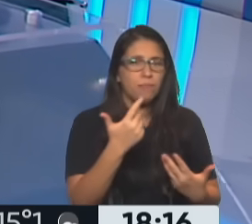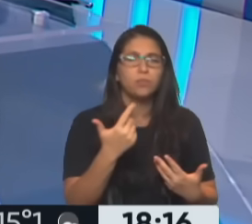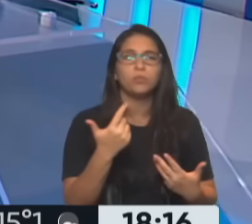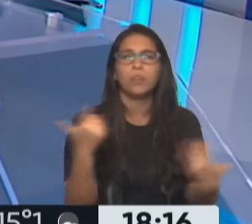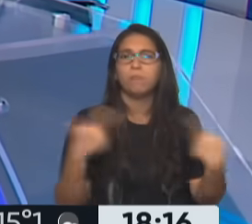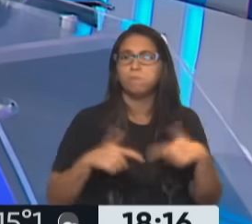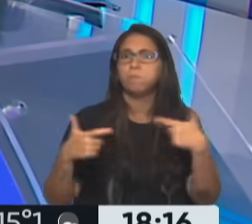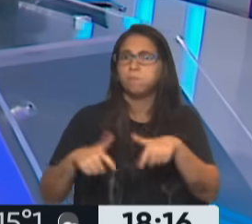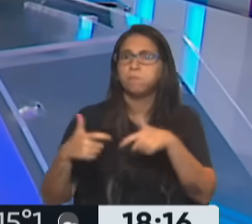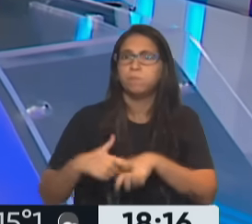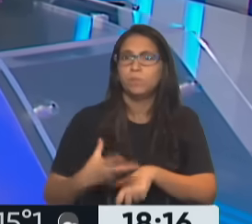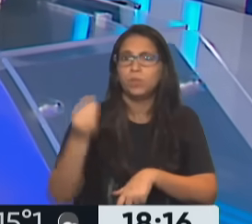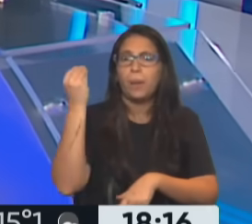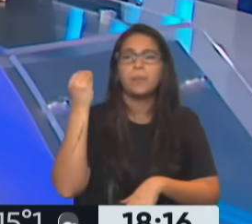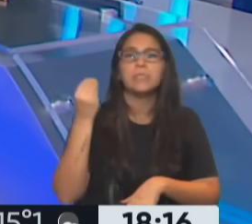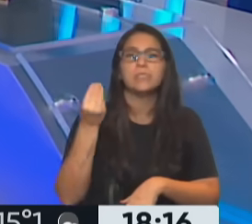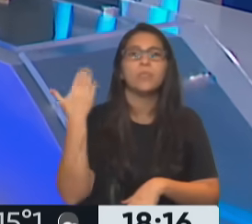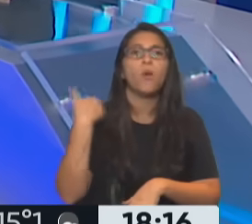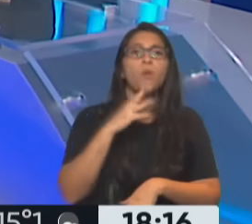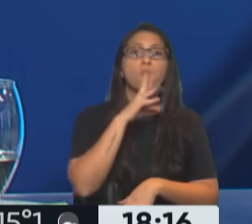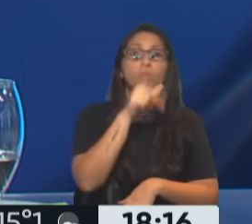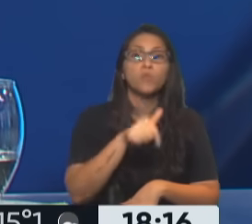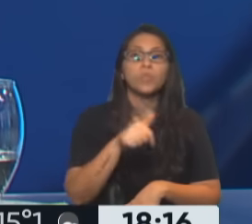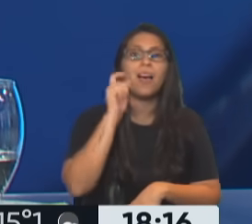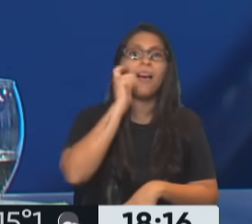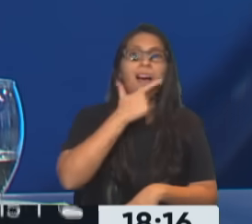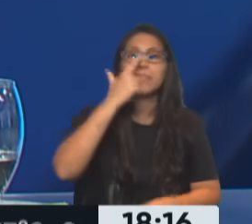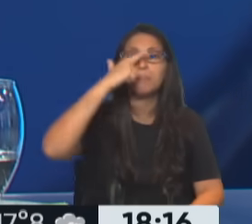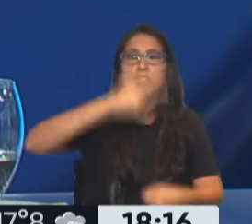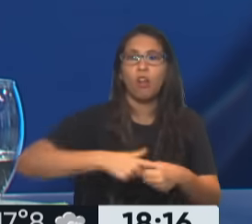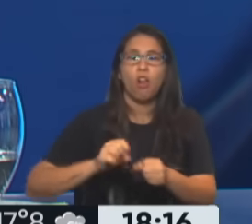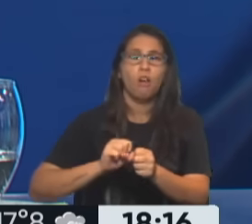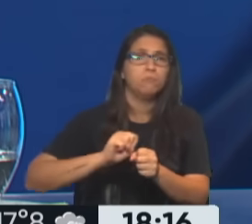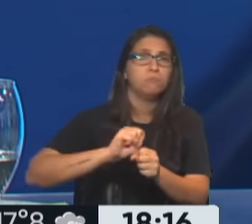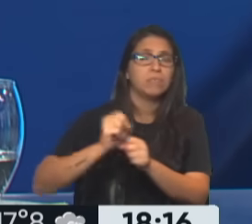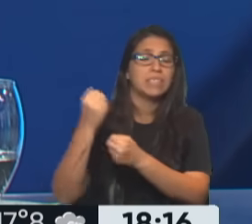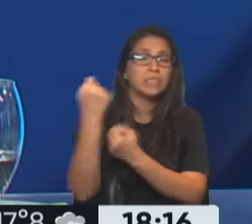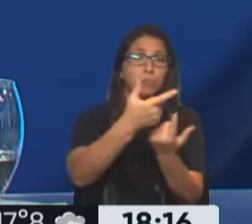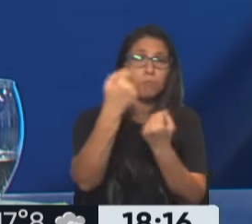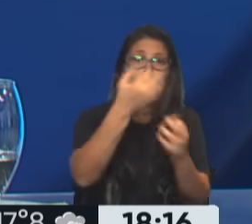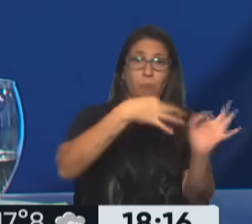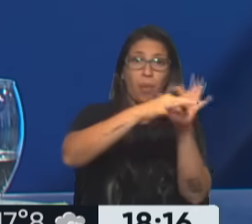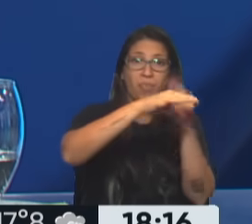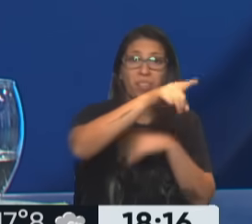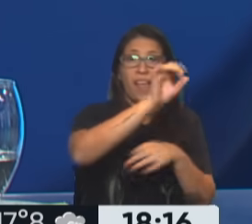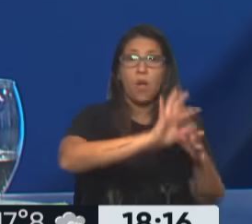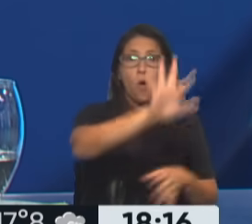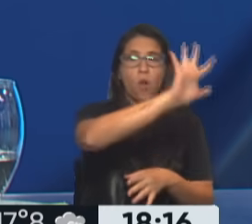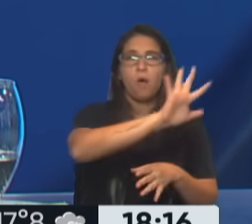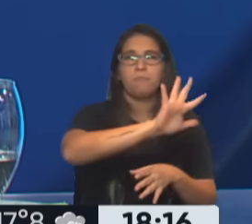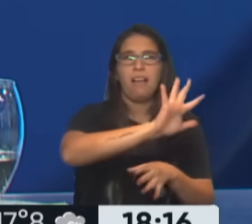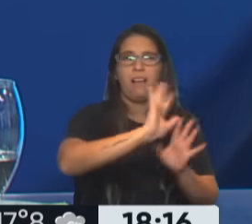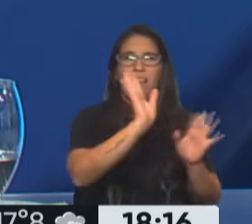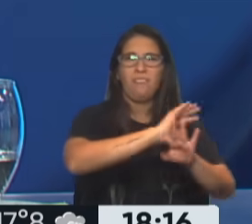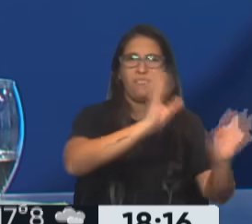oportunidades. Una Rusia que decíamos, cuando dejó de exportar el gas y el petróleo a Europa, lo exporta sobre todo a sus países vecinos